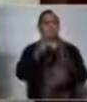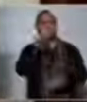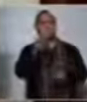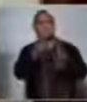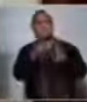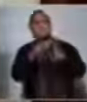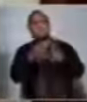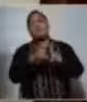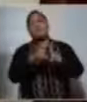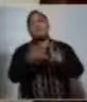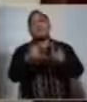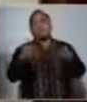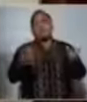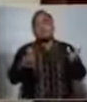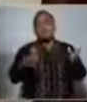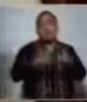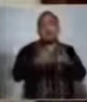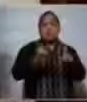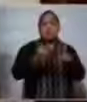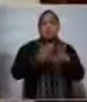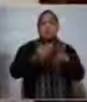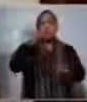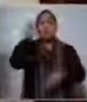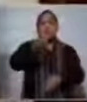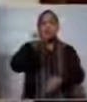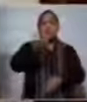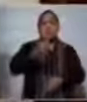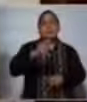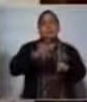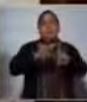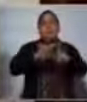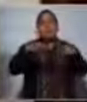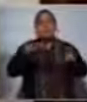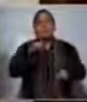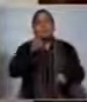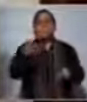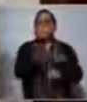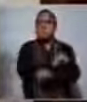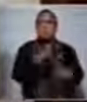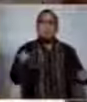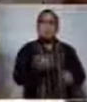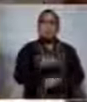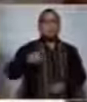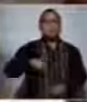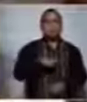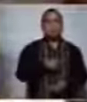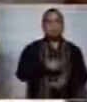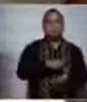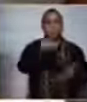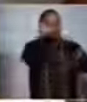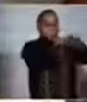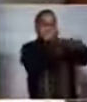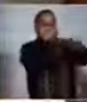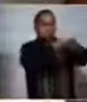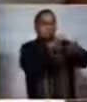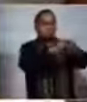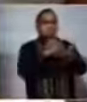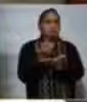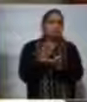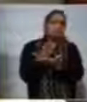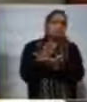otra es. media puerta, y entonces, y que nadie abre, y que entonces, Y esperamos, no fue nada más tocar y entrar, no,